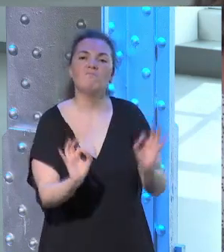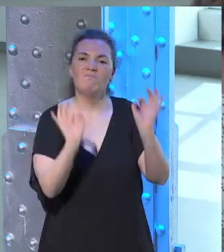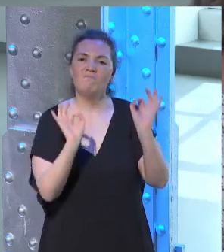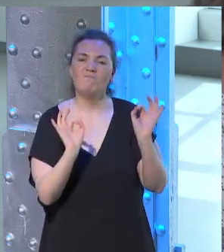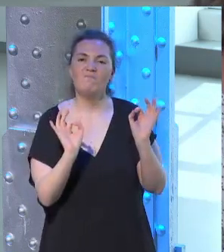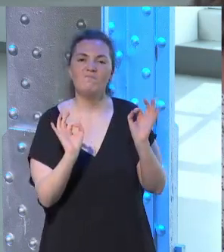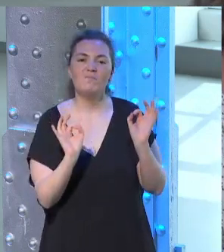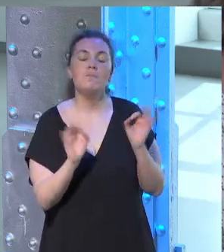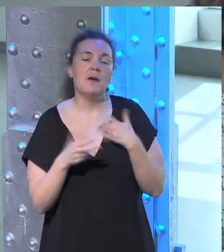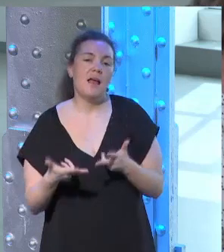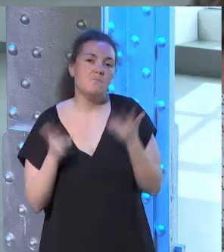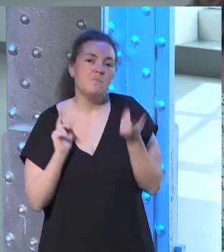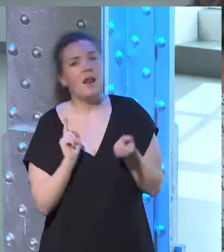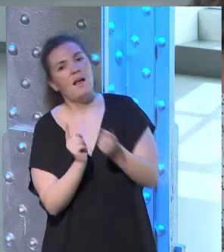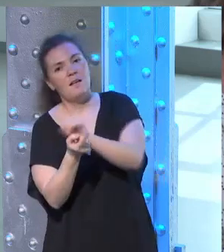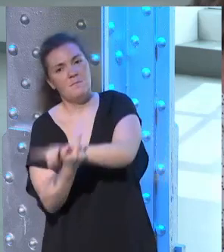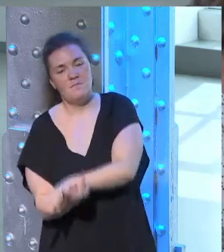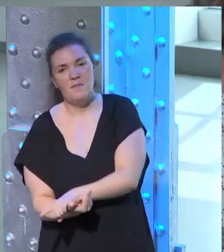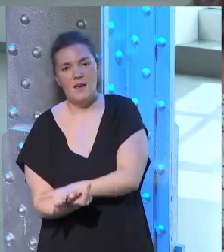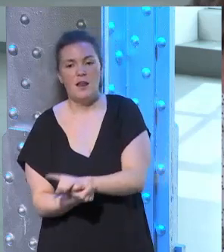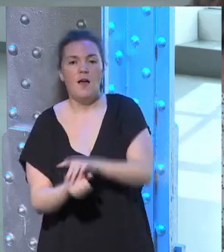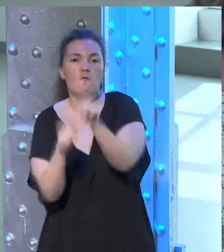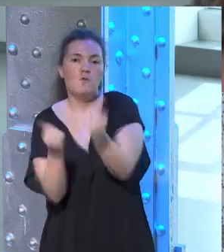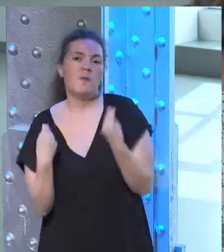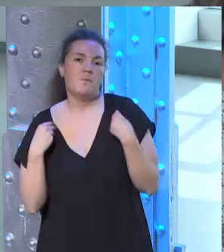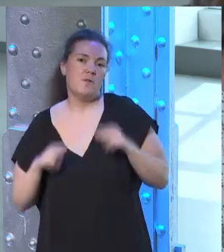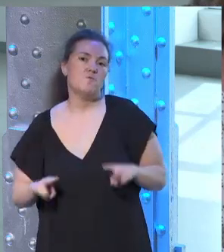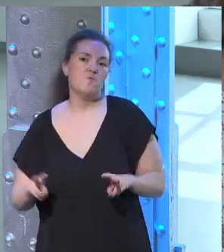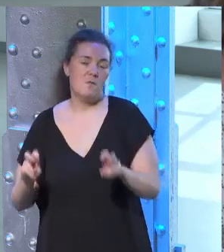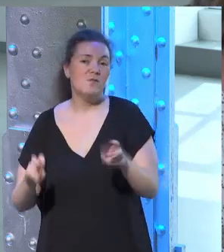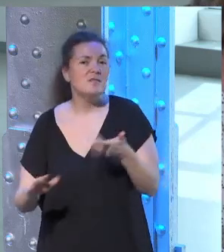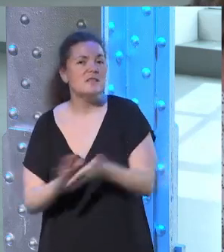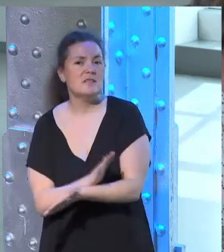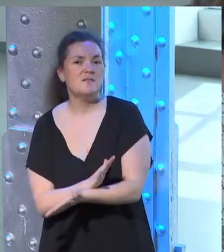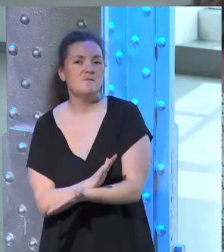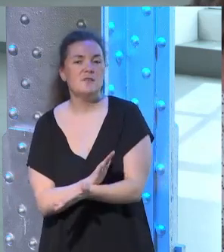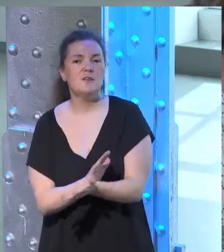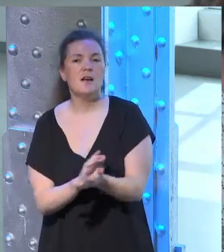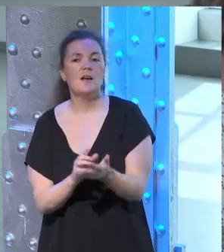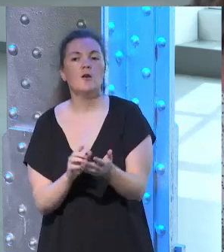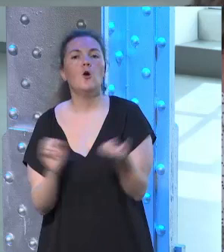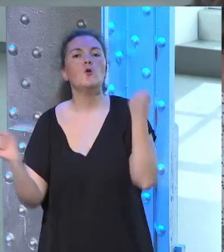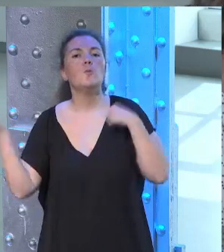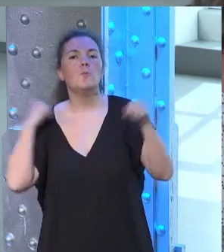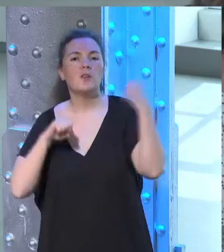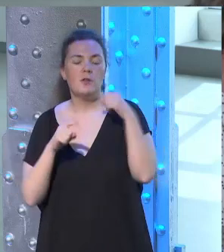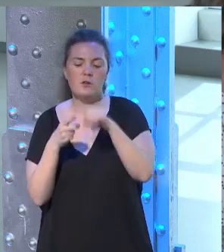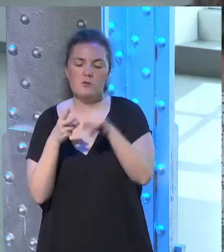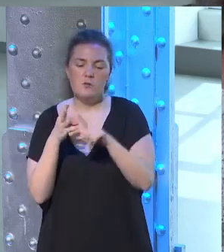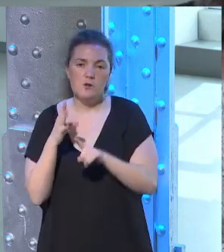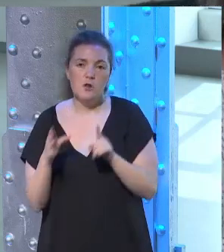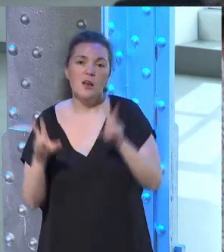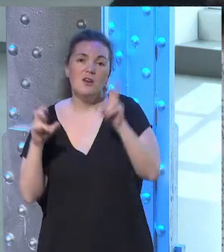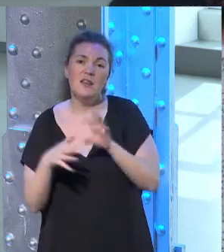permitir transitar, ¿no?, hacia ese estilo de vida nuevo que implica un conjunto de comportamientos relacionados con el uso